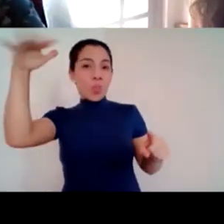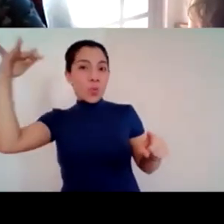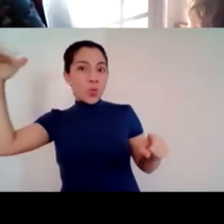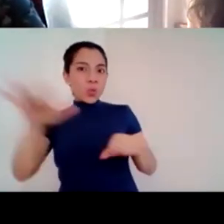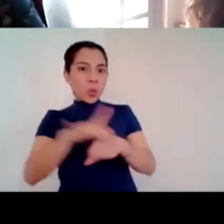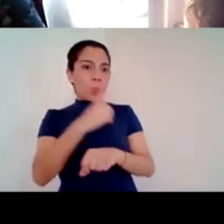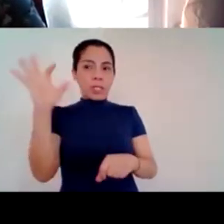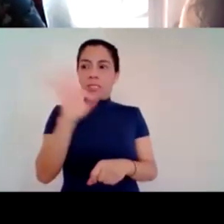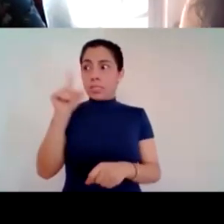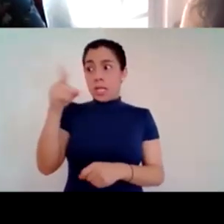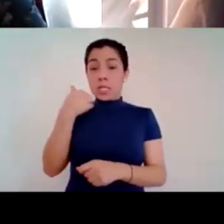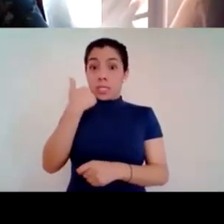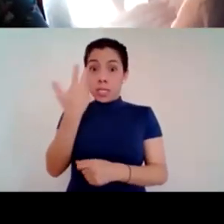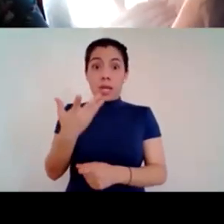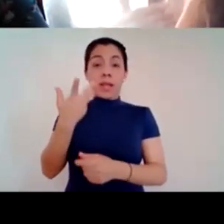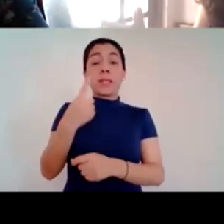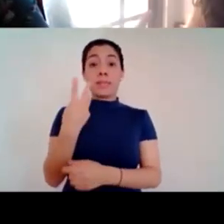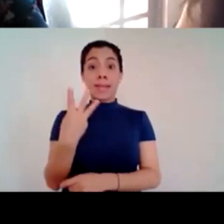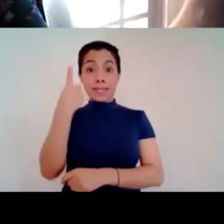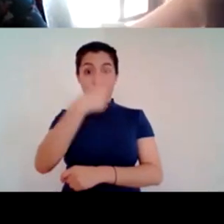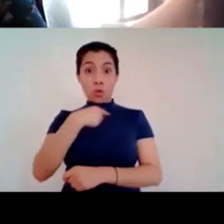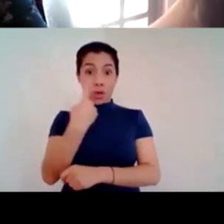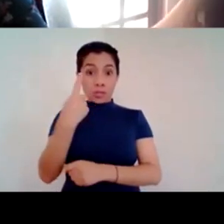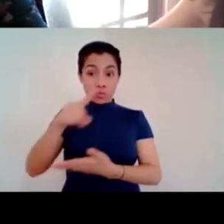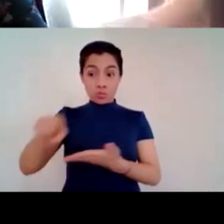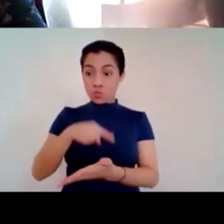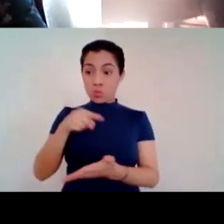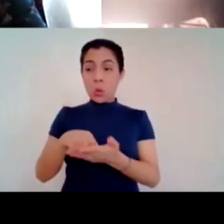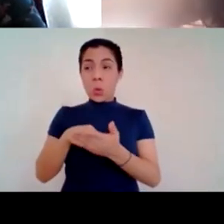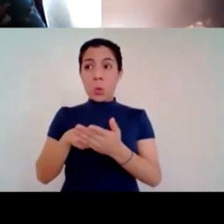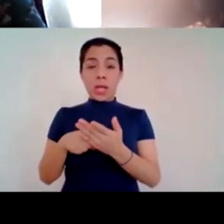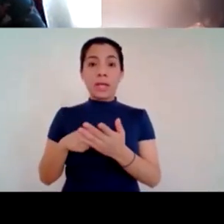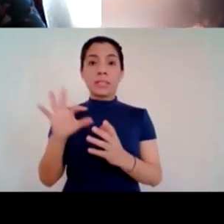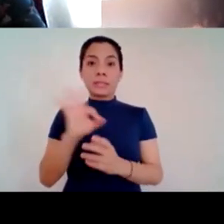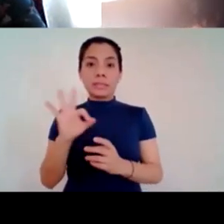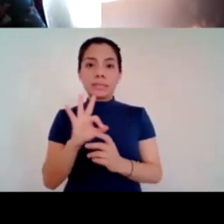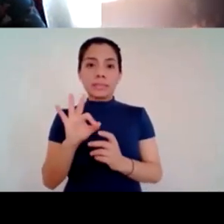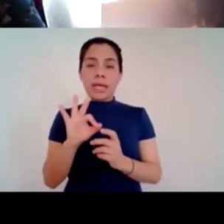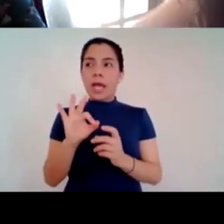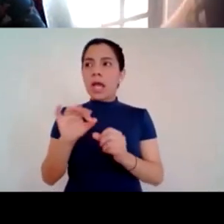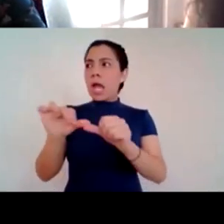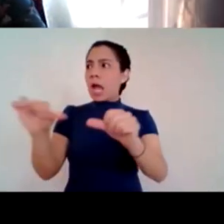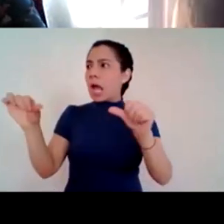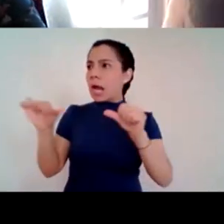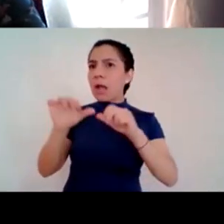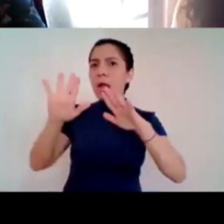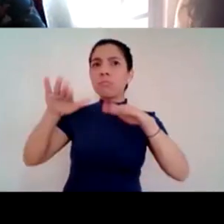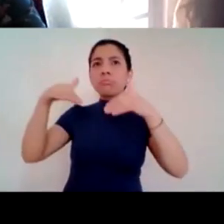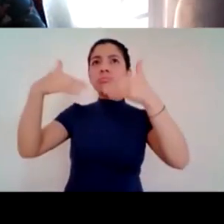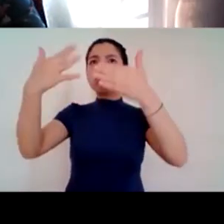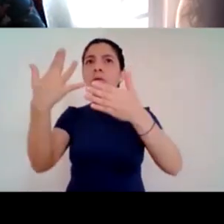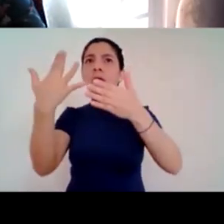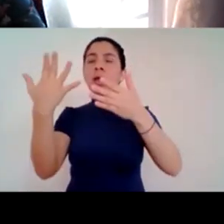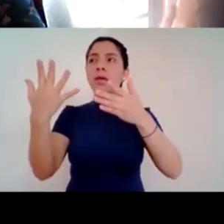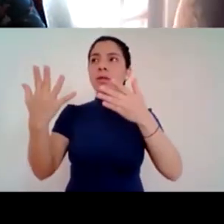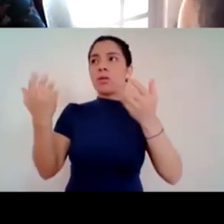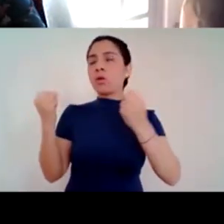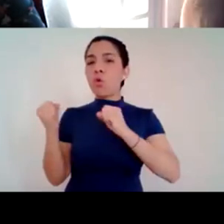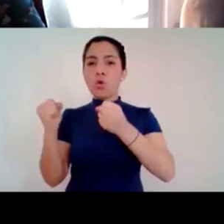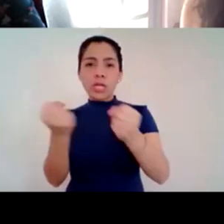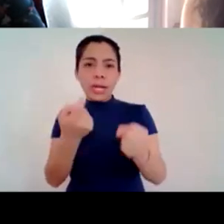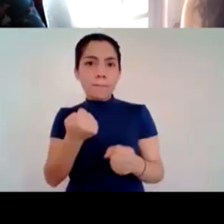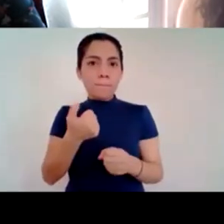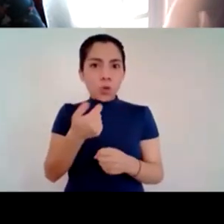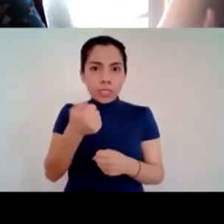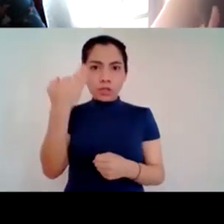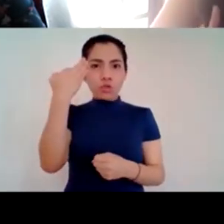horas en un lugar o no previó correr tantito en el área de afuera del lugar para que el niño esté un poquito más cansado y haya hecho algo